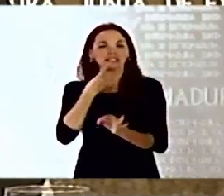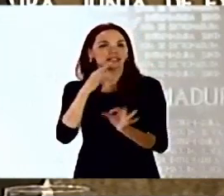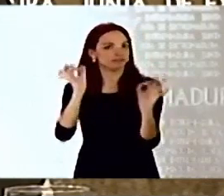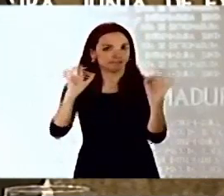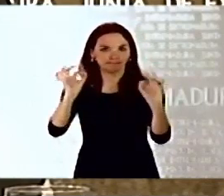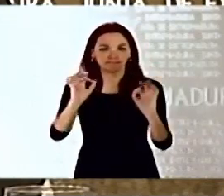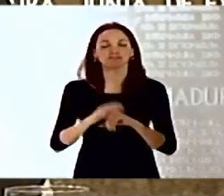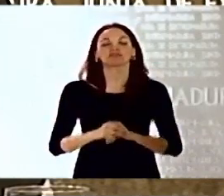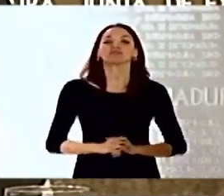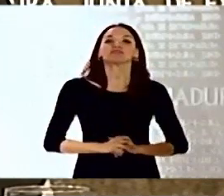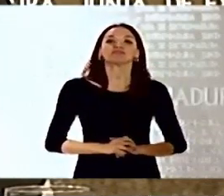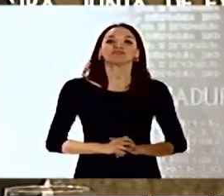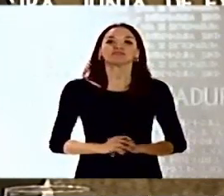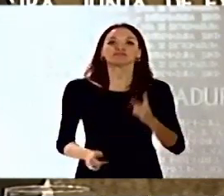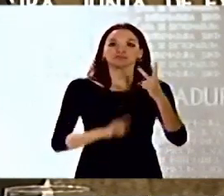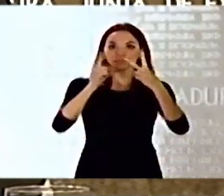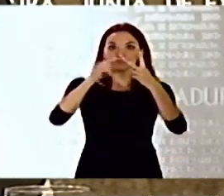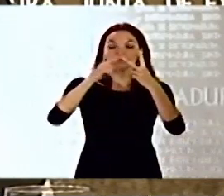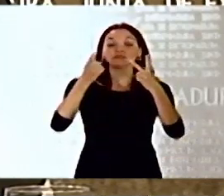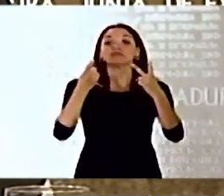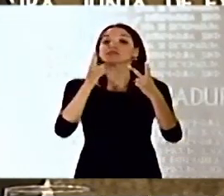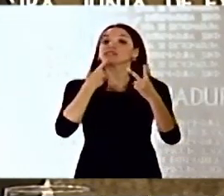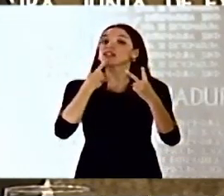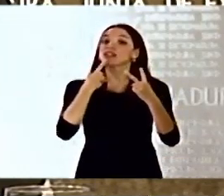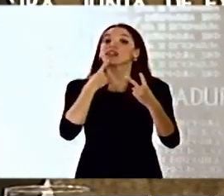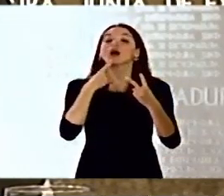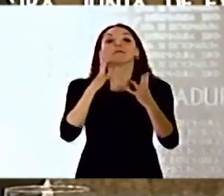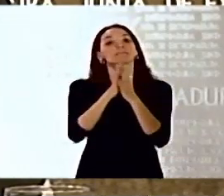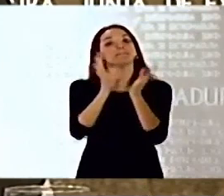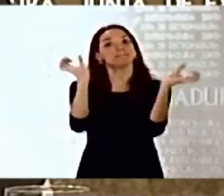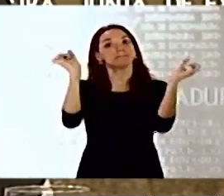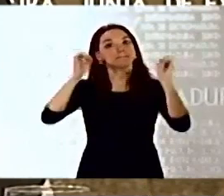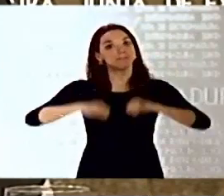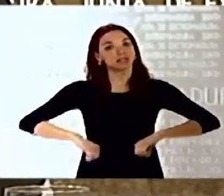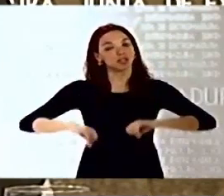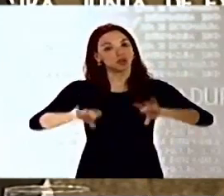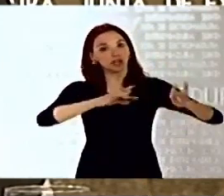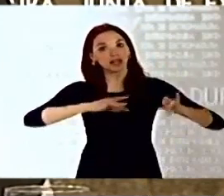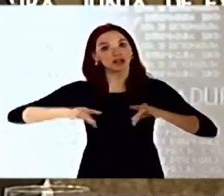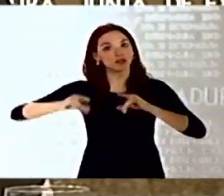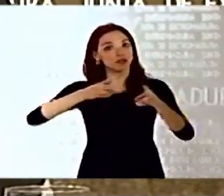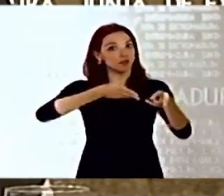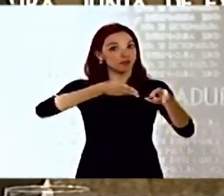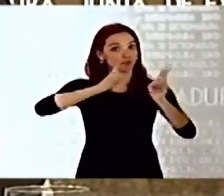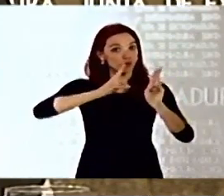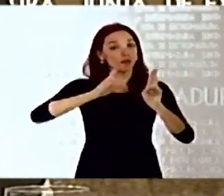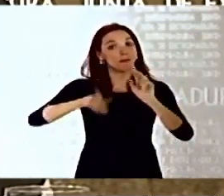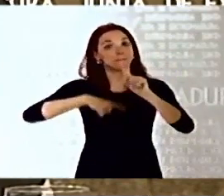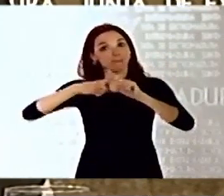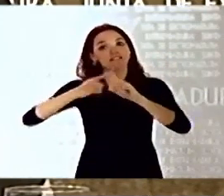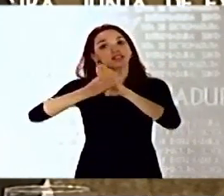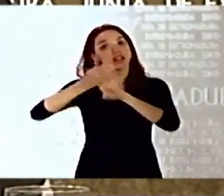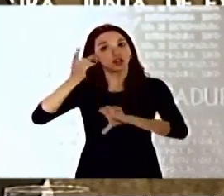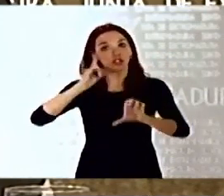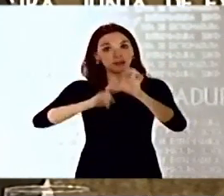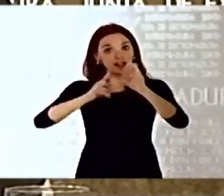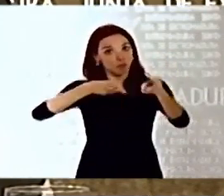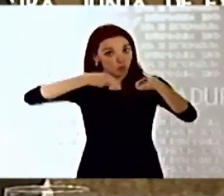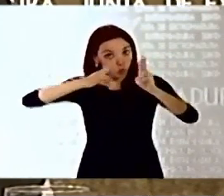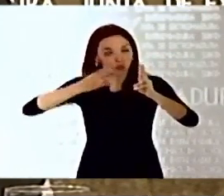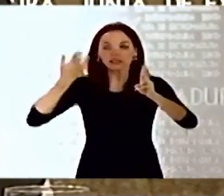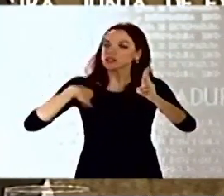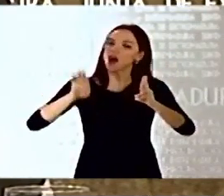vedas de este año, pactado en el Consejo Regional de Caza con el sector cinegético y la Federación Extremeña de Caza, ya